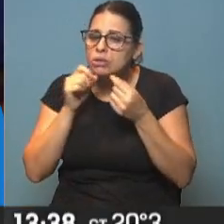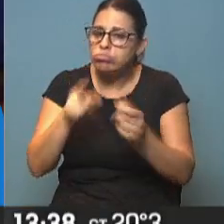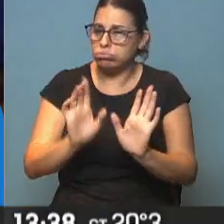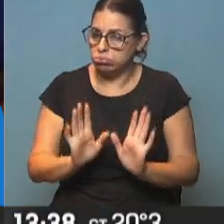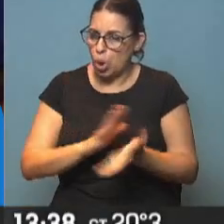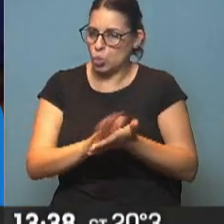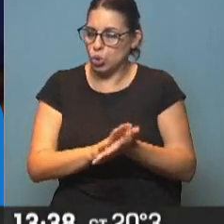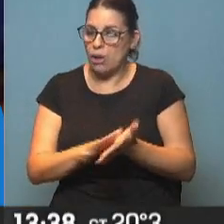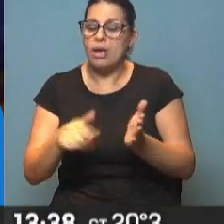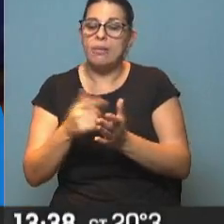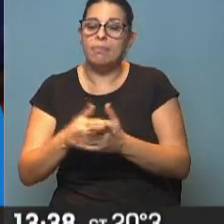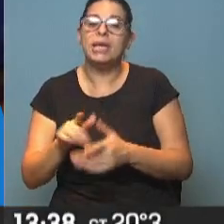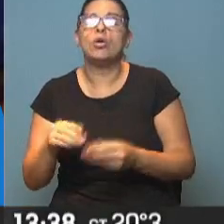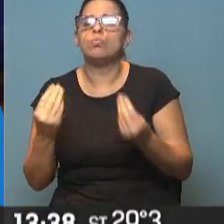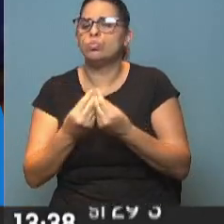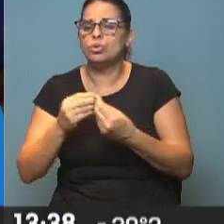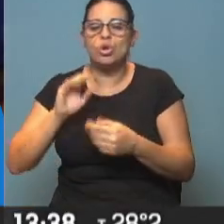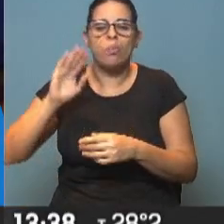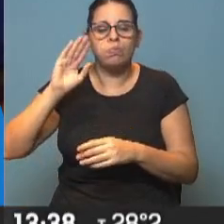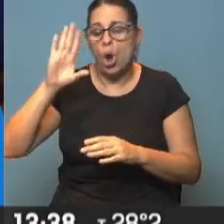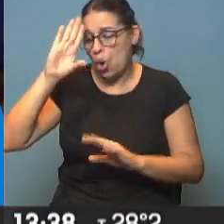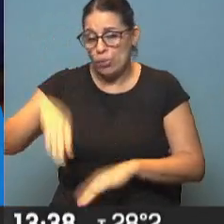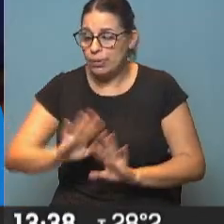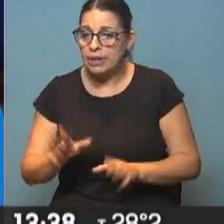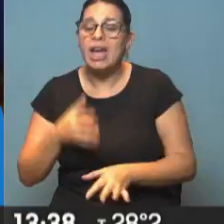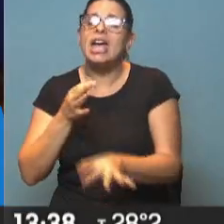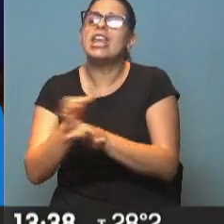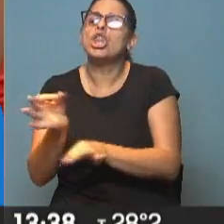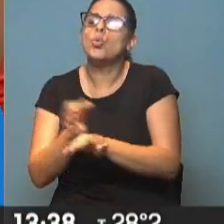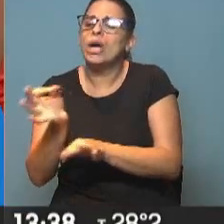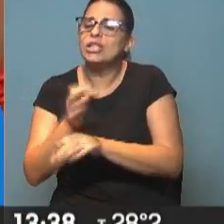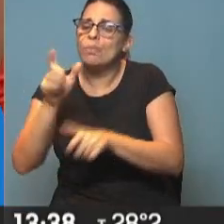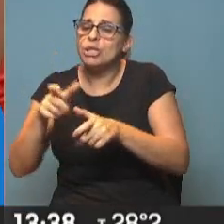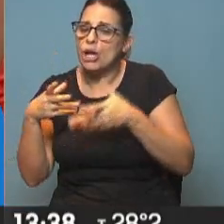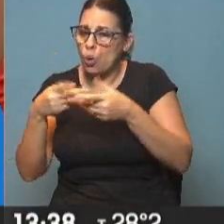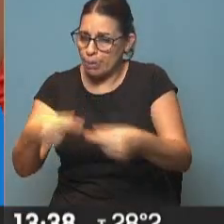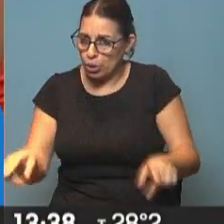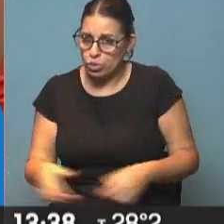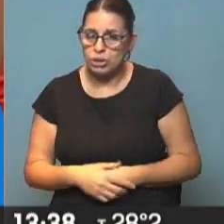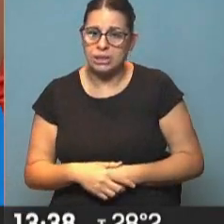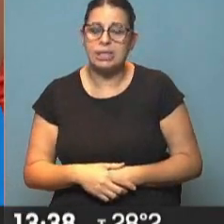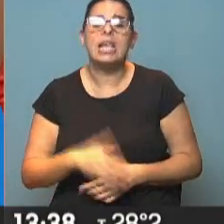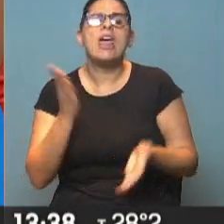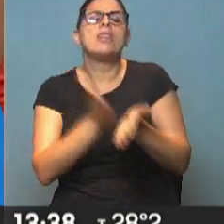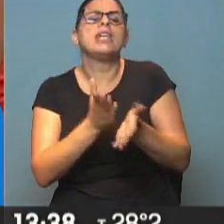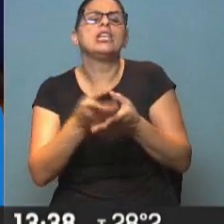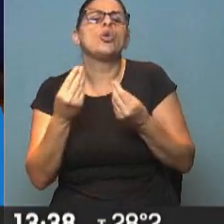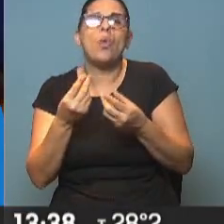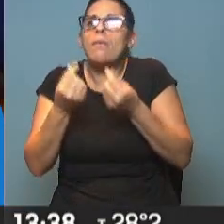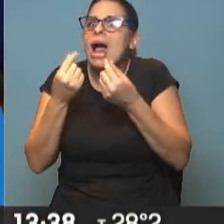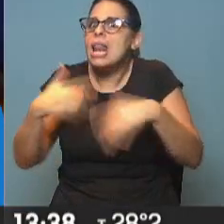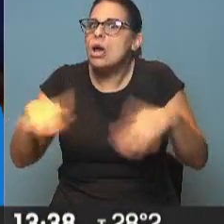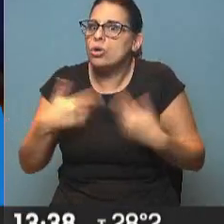y habíamos desatendido mucho en la educación al consumidor que es ver cuál es los malos de lo más valioso que el